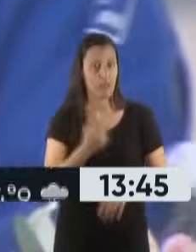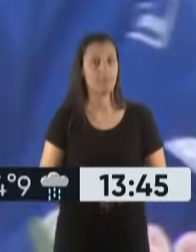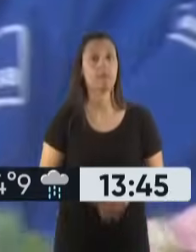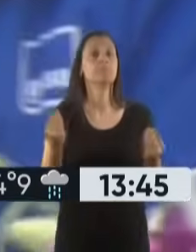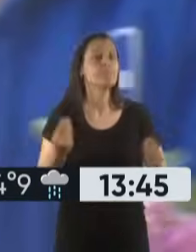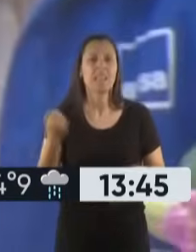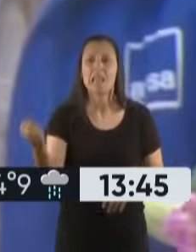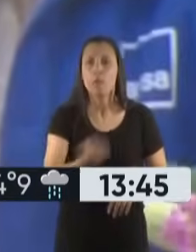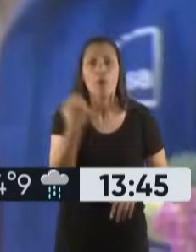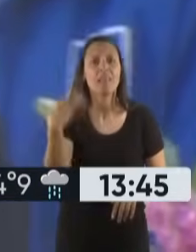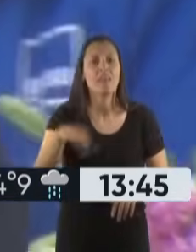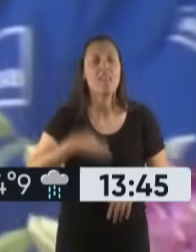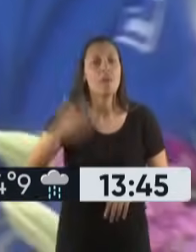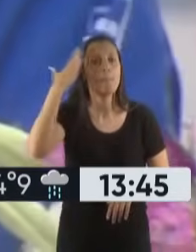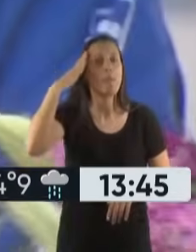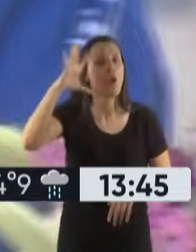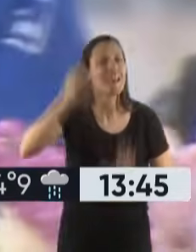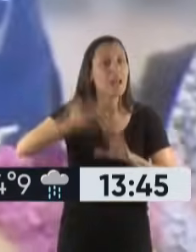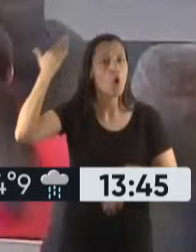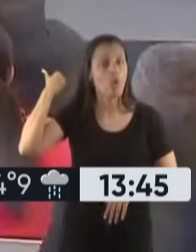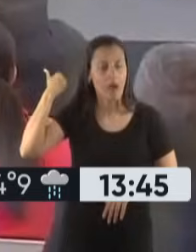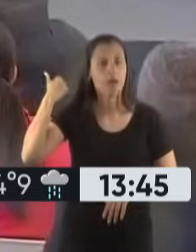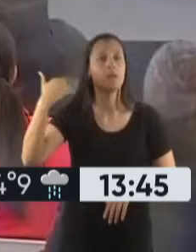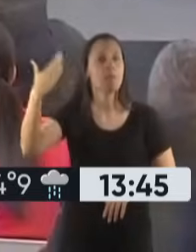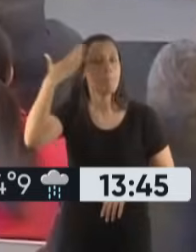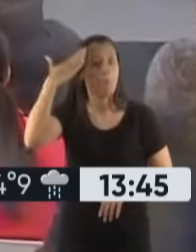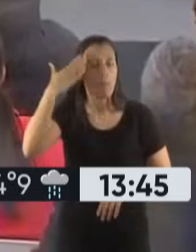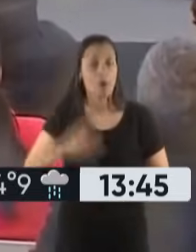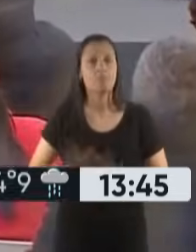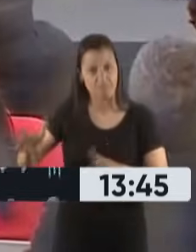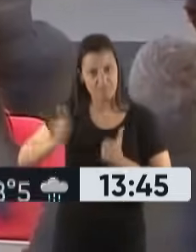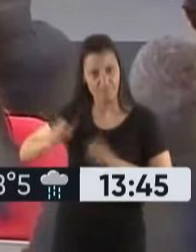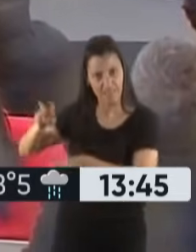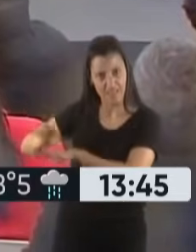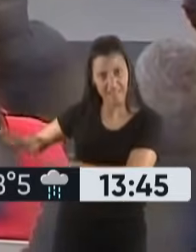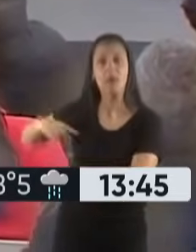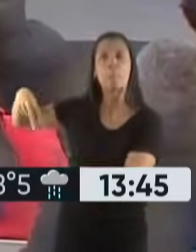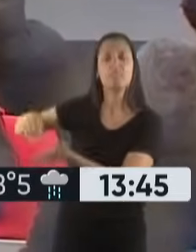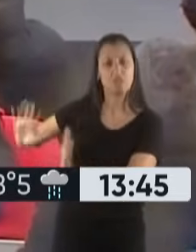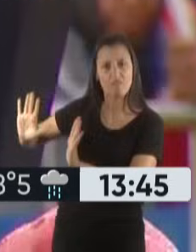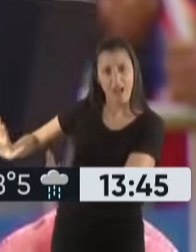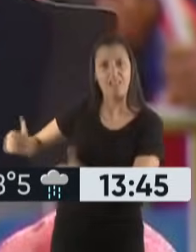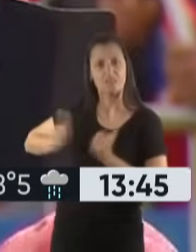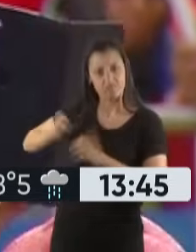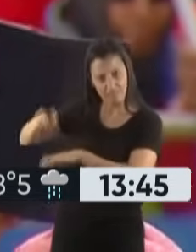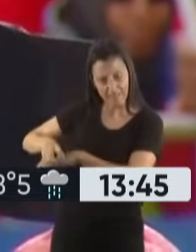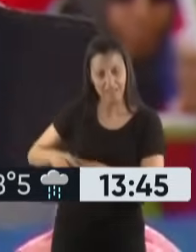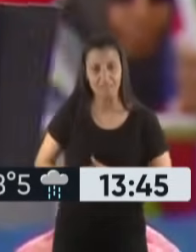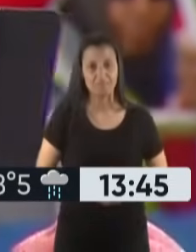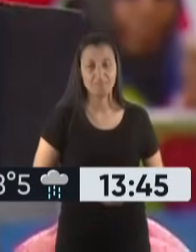Porque es necesario recordar esto que... Siéntense, por favor, siéntense, no se queden parados. Siéntate en mi lugar,